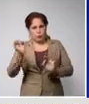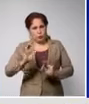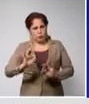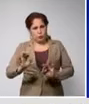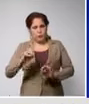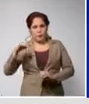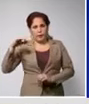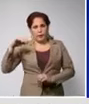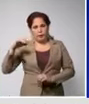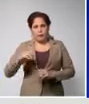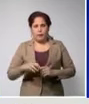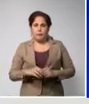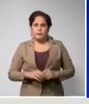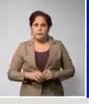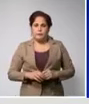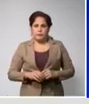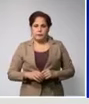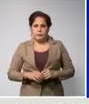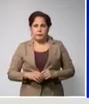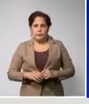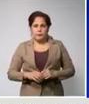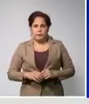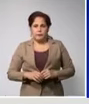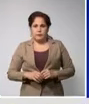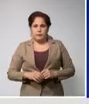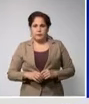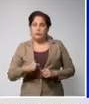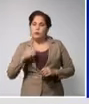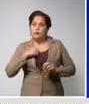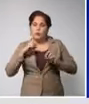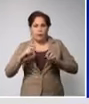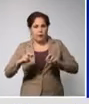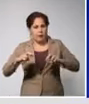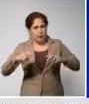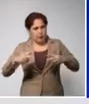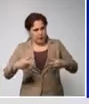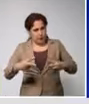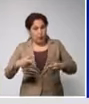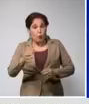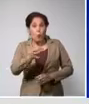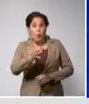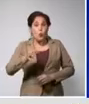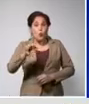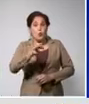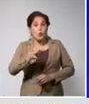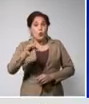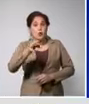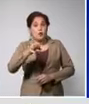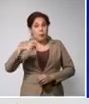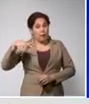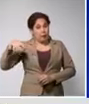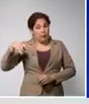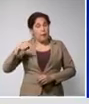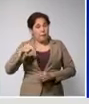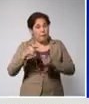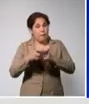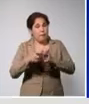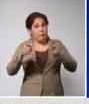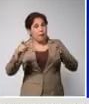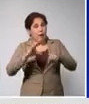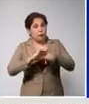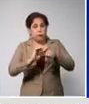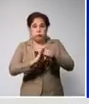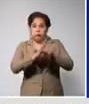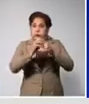se pueda evaluar. Como ya reitero, el municipio cabecera con la mayor tasa,